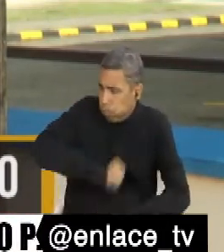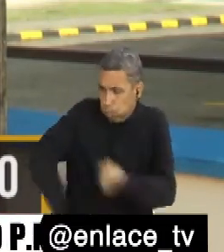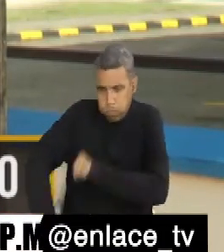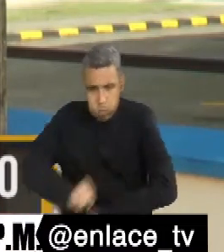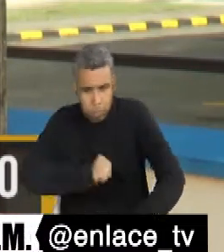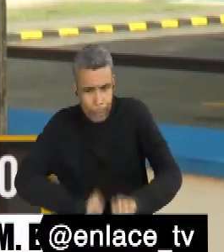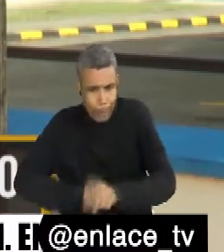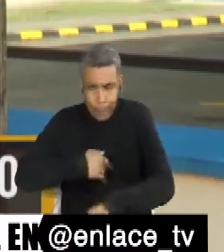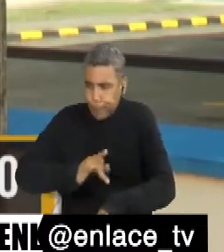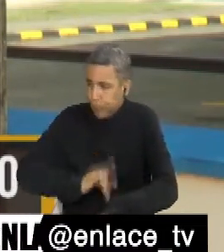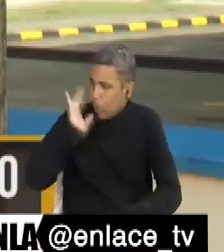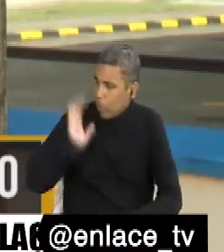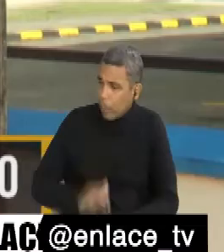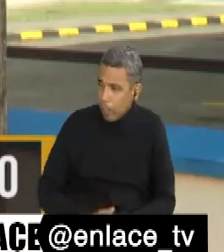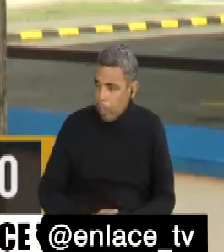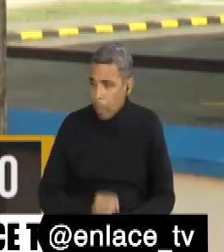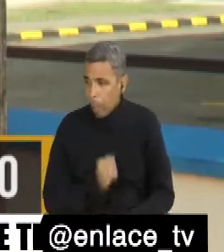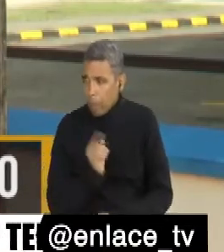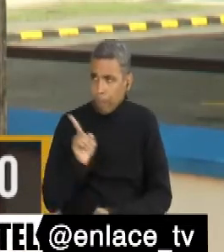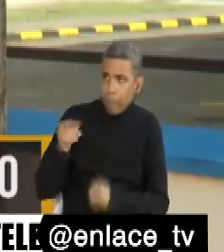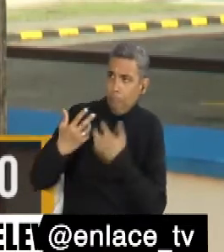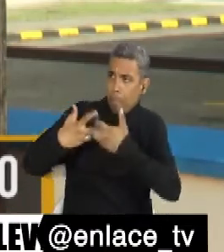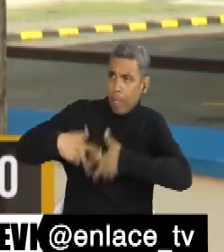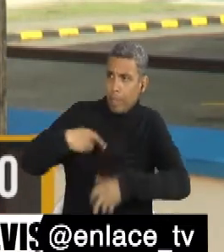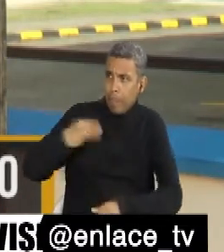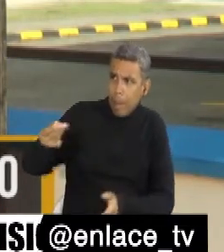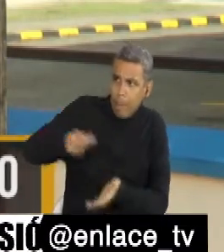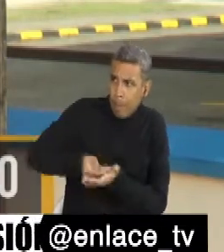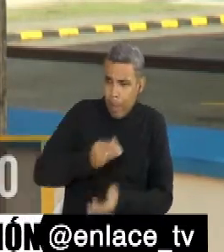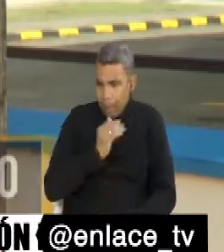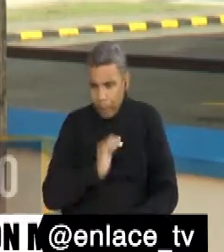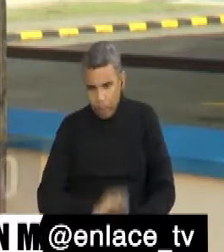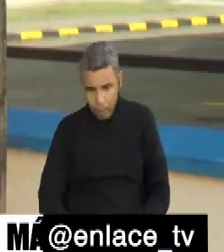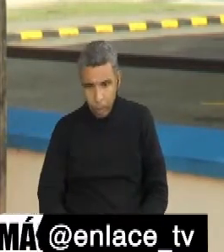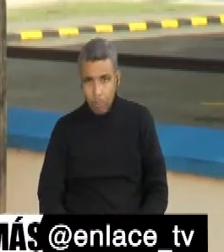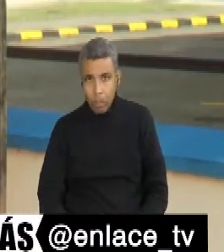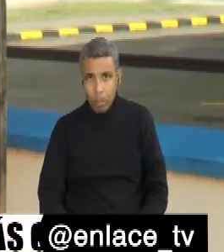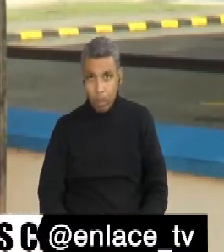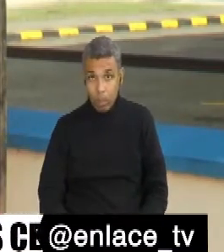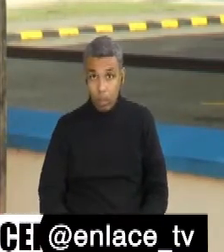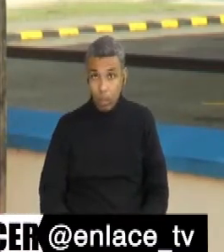a su hogar, porque no tenemos y nos adeudan. Al que menos le deben 5 millones de pesos.